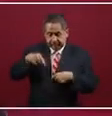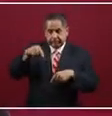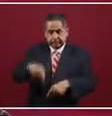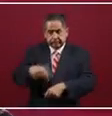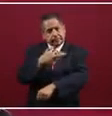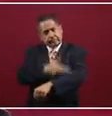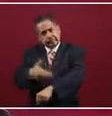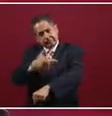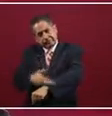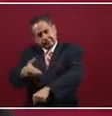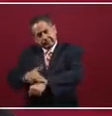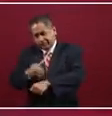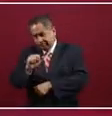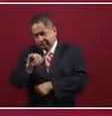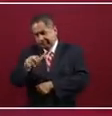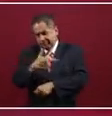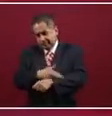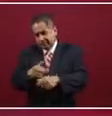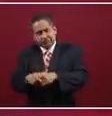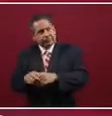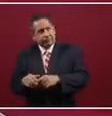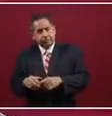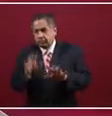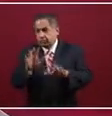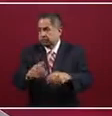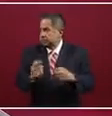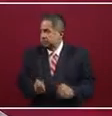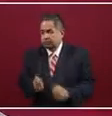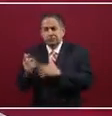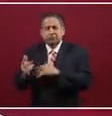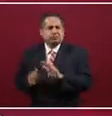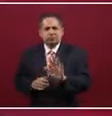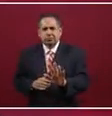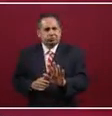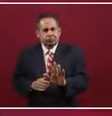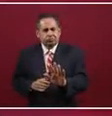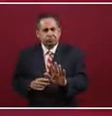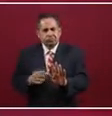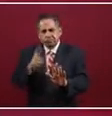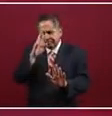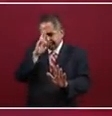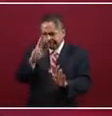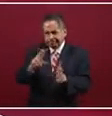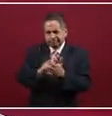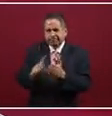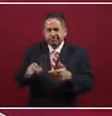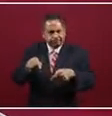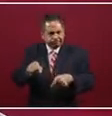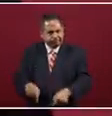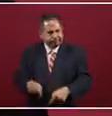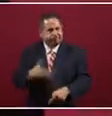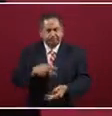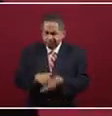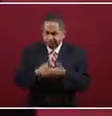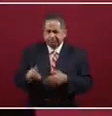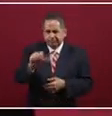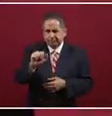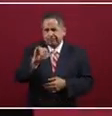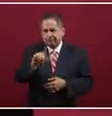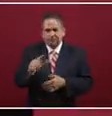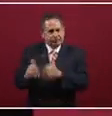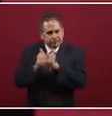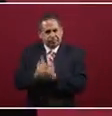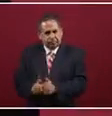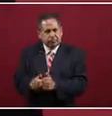asilo. ¿Por qué no los deportamos? Porque respetamos el derecho de asilo. ¿Por qué